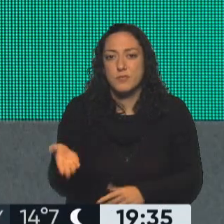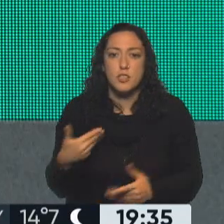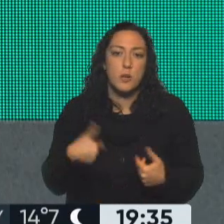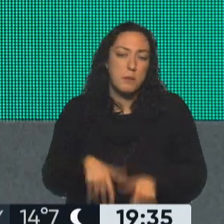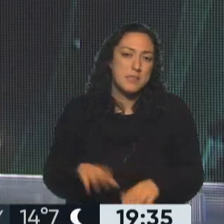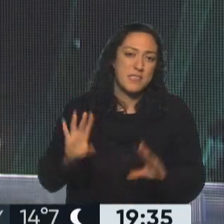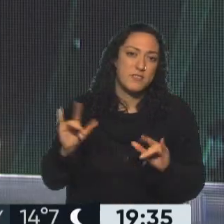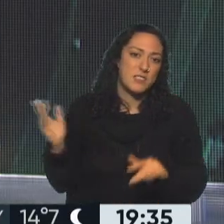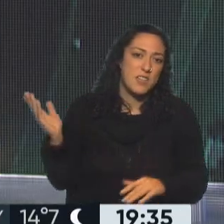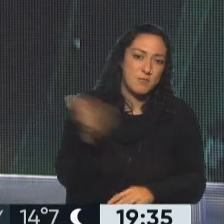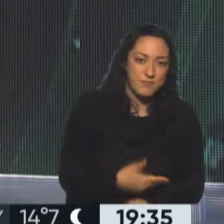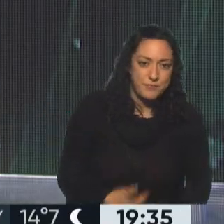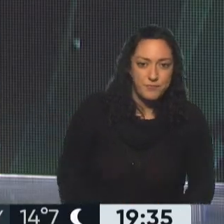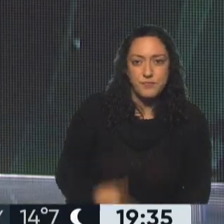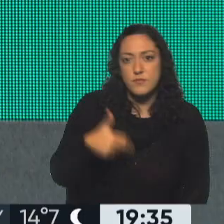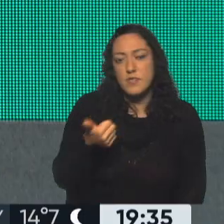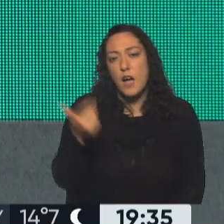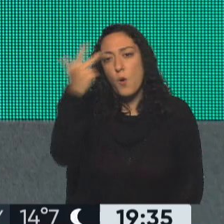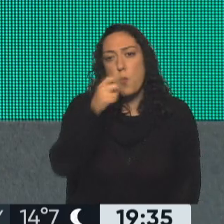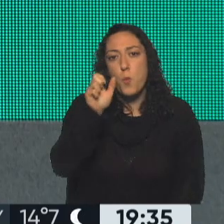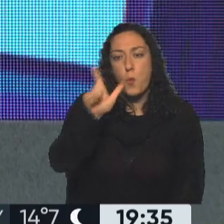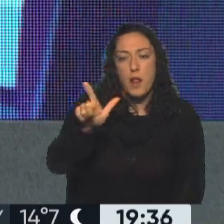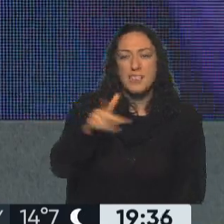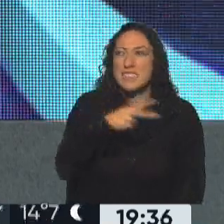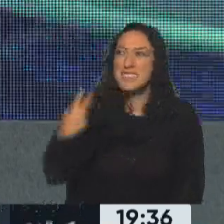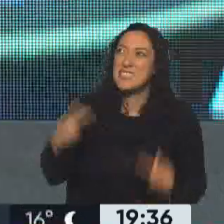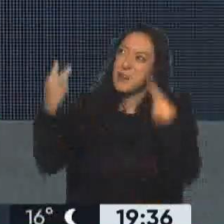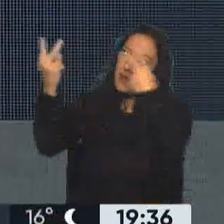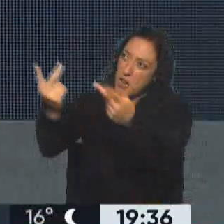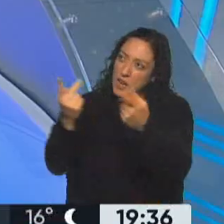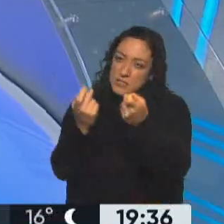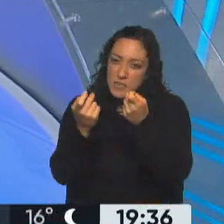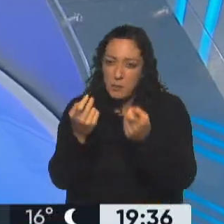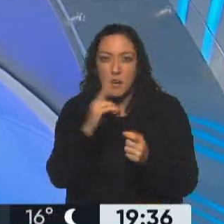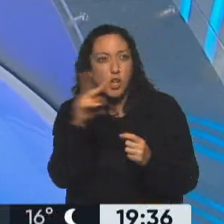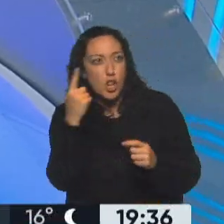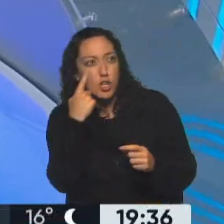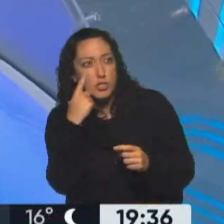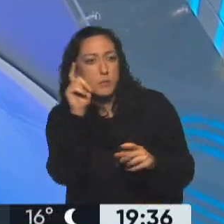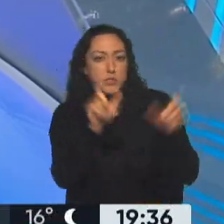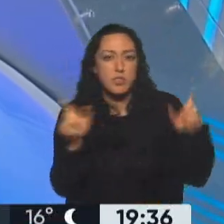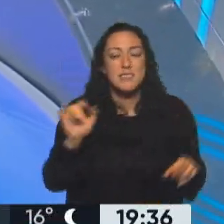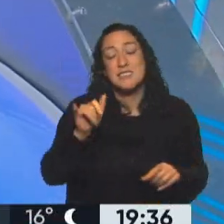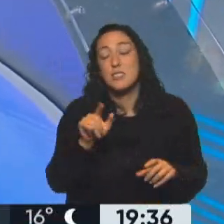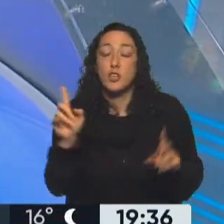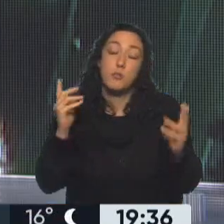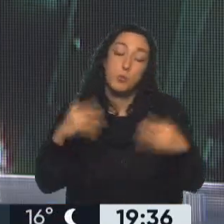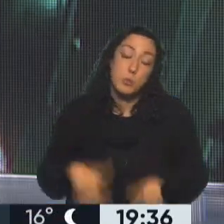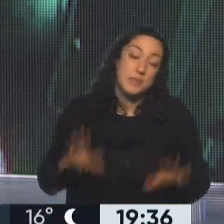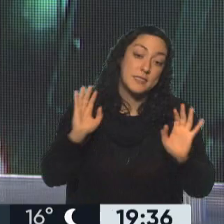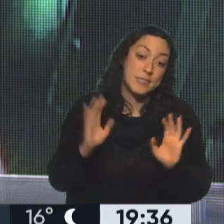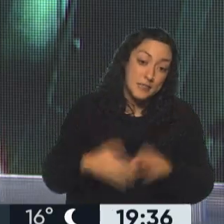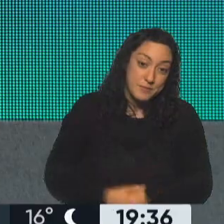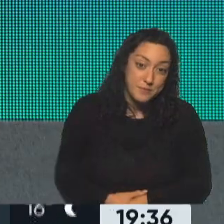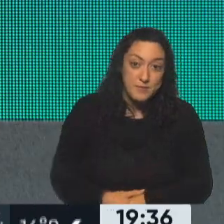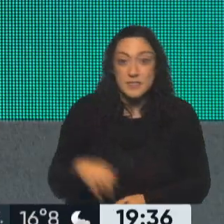Sosa, ¿cómo te va? ¿Qué tal? ¿Cómo estás? ¿Es necesario viajar a China para saber quién es quién? Y un poco sí, un poco no. Un poco... ¿De dónde